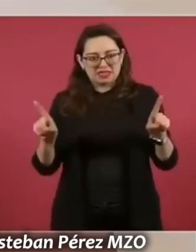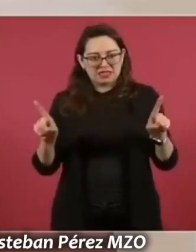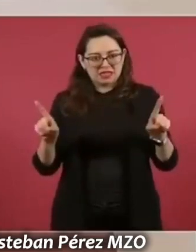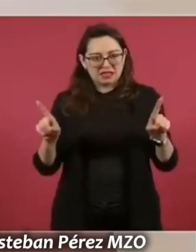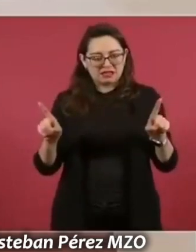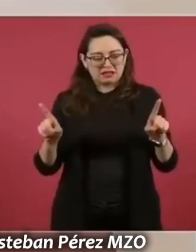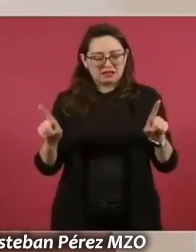Gracias.